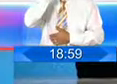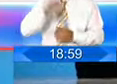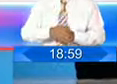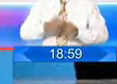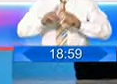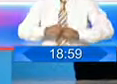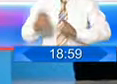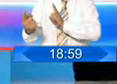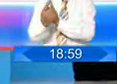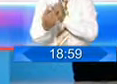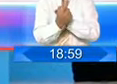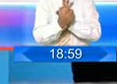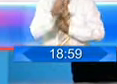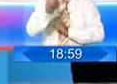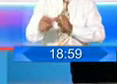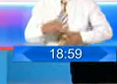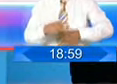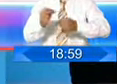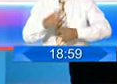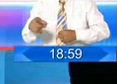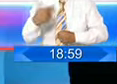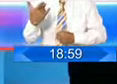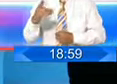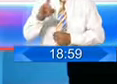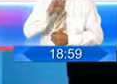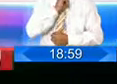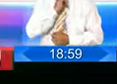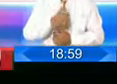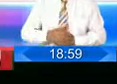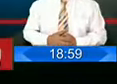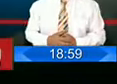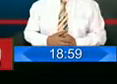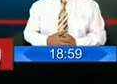varios encuentros con migrantes ecuatorianos en los Estados Unidos. Informó Javier Gallo.